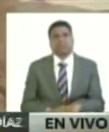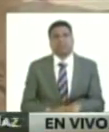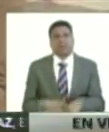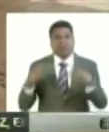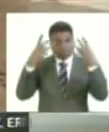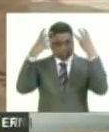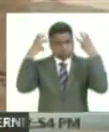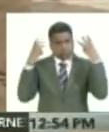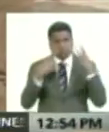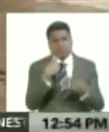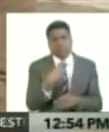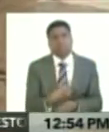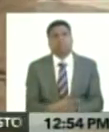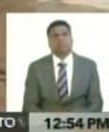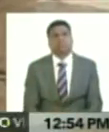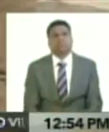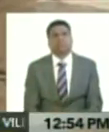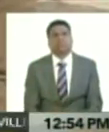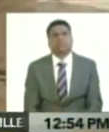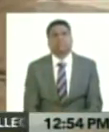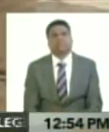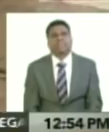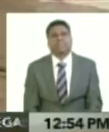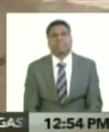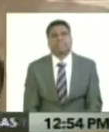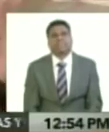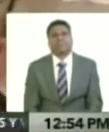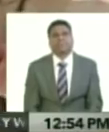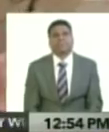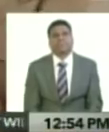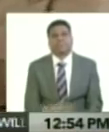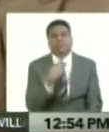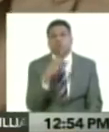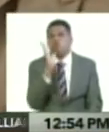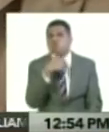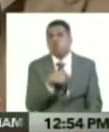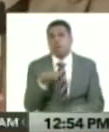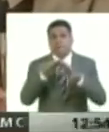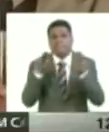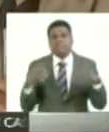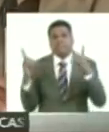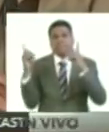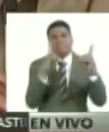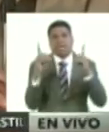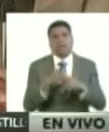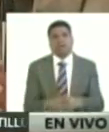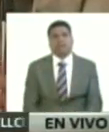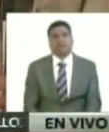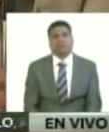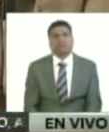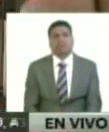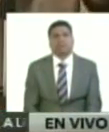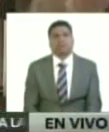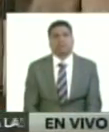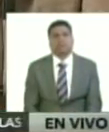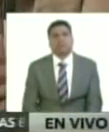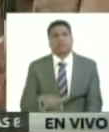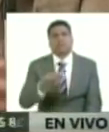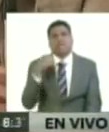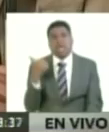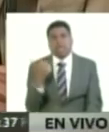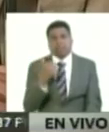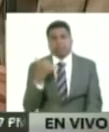Ramos Alup, que ha dicho que como ya no hay mesa de diálogo, entonces ellos van a